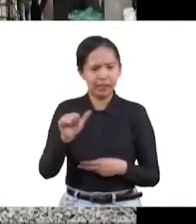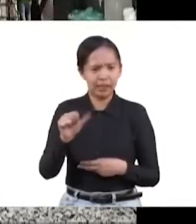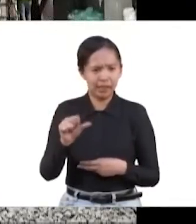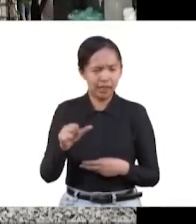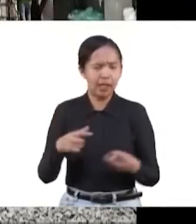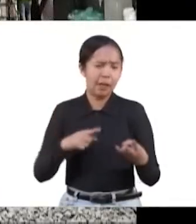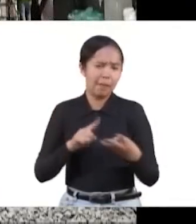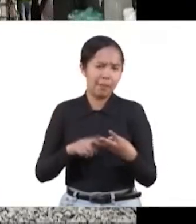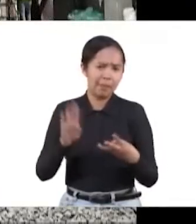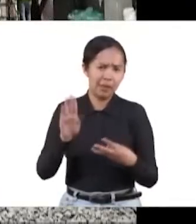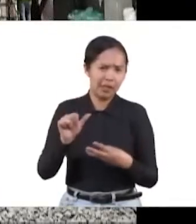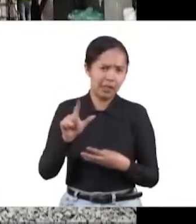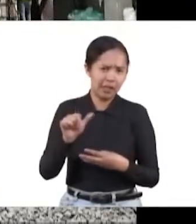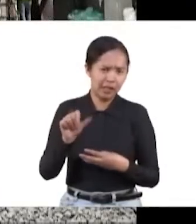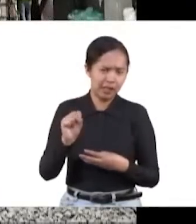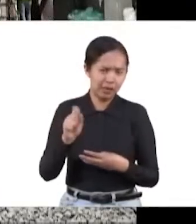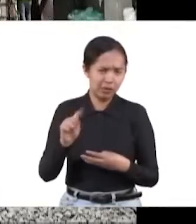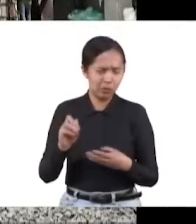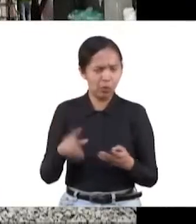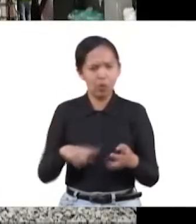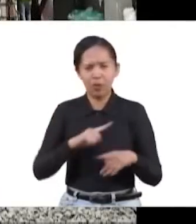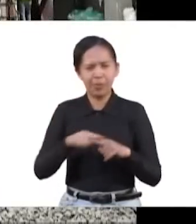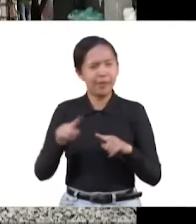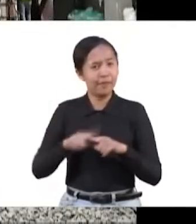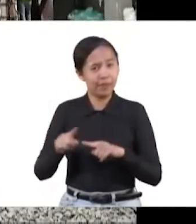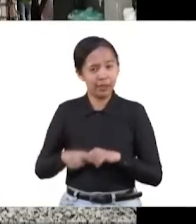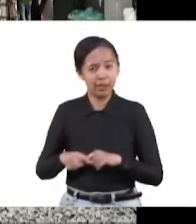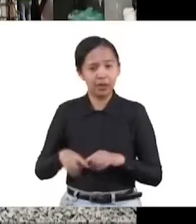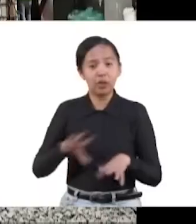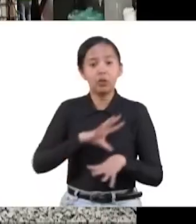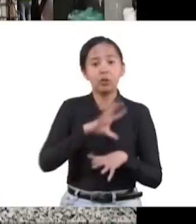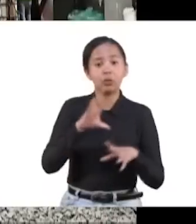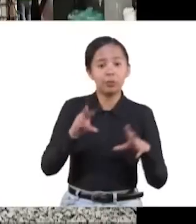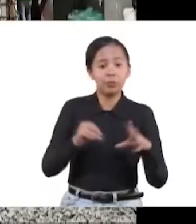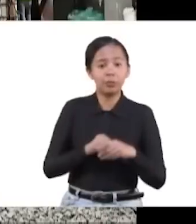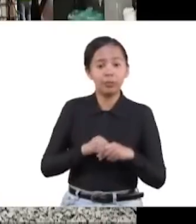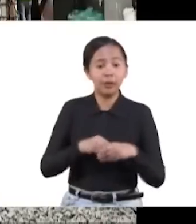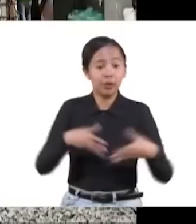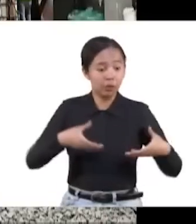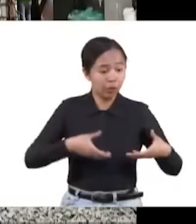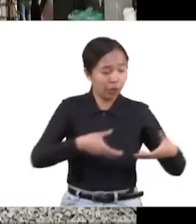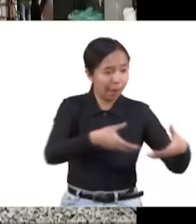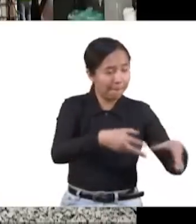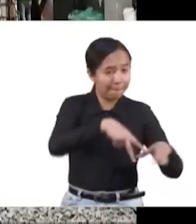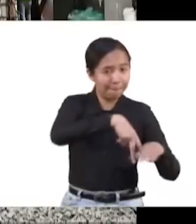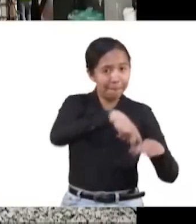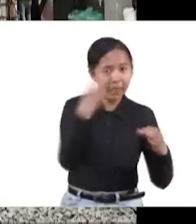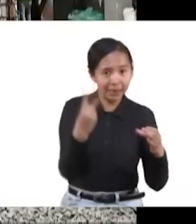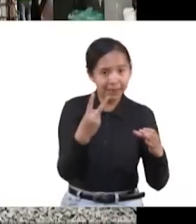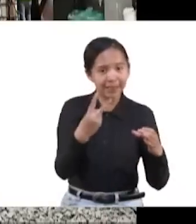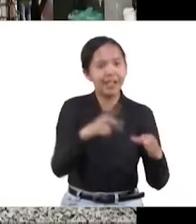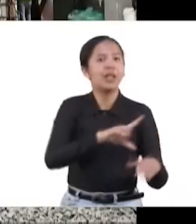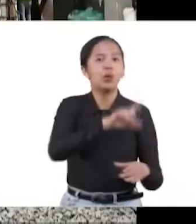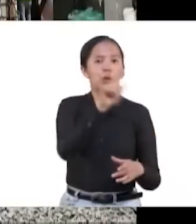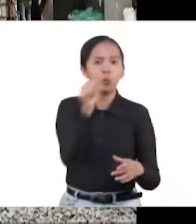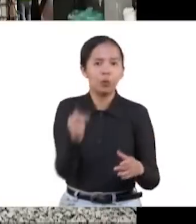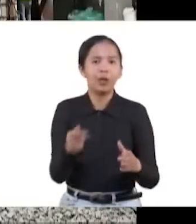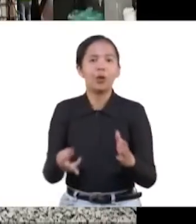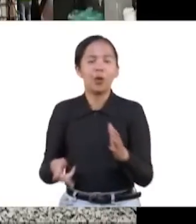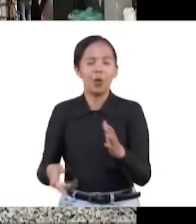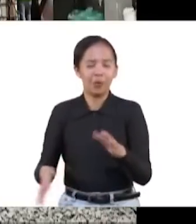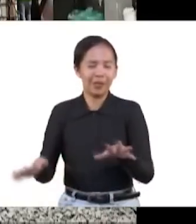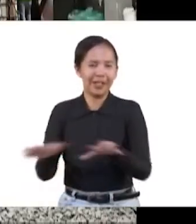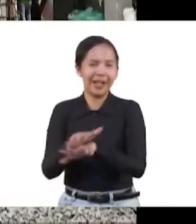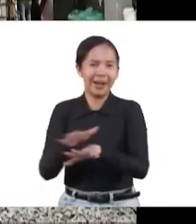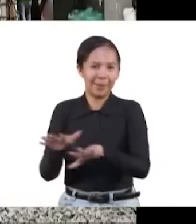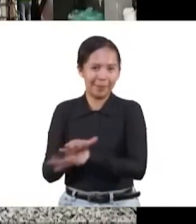guía, colocación del nuevo balasto, se arreglaron todas las filtraciones de agua, se construyeron nuevos cárcamos para evitar inundaciones y se